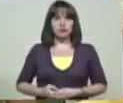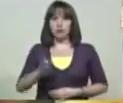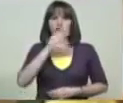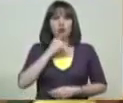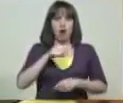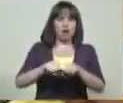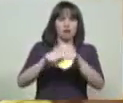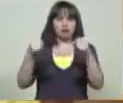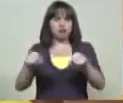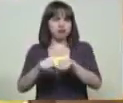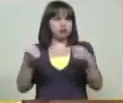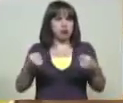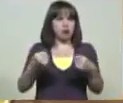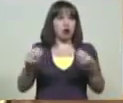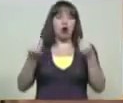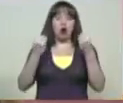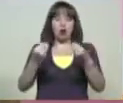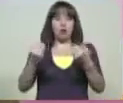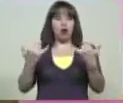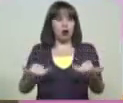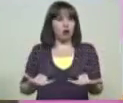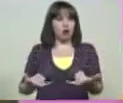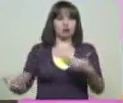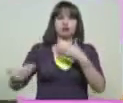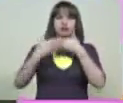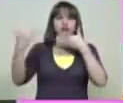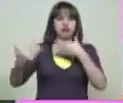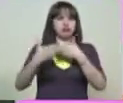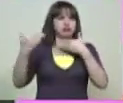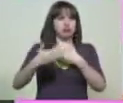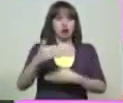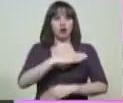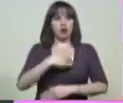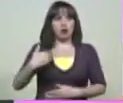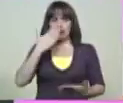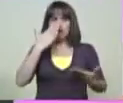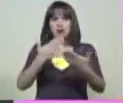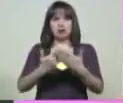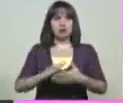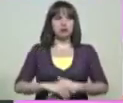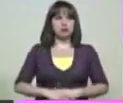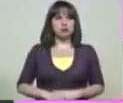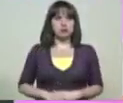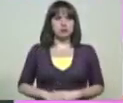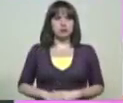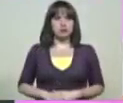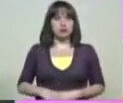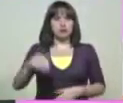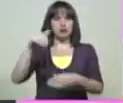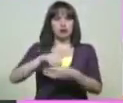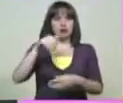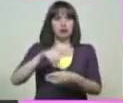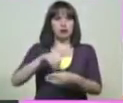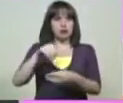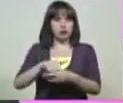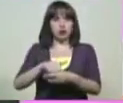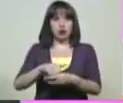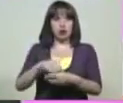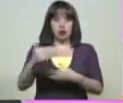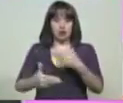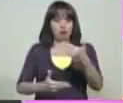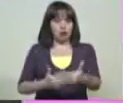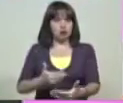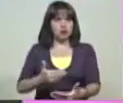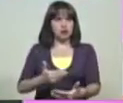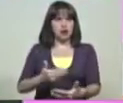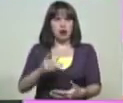fisuras, y saldremos de aquí a enfrentar al que nos quiera enfrentar. En las elecciones, las que tocan, nos tocan unas elecciones